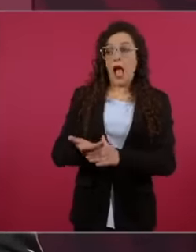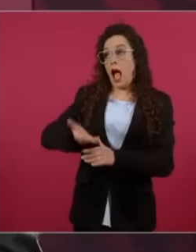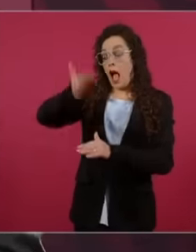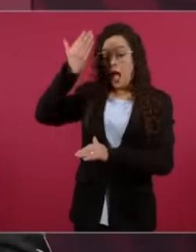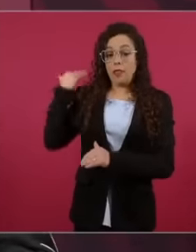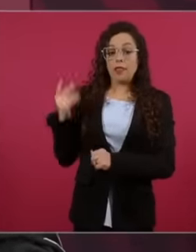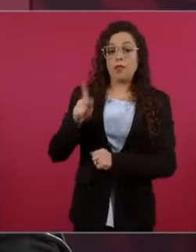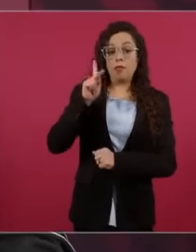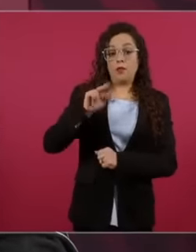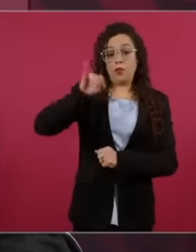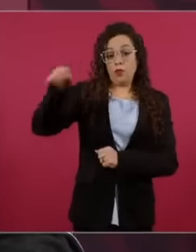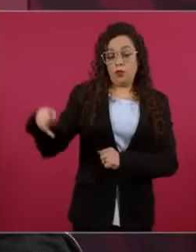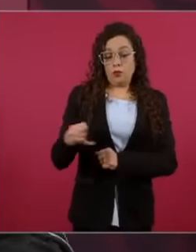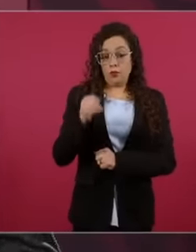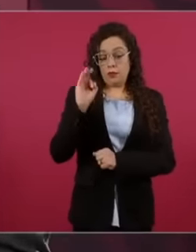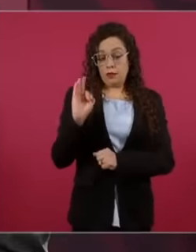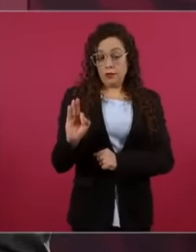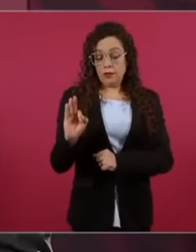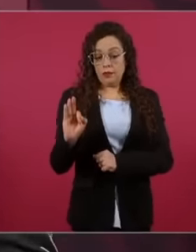actuaba